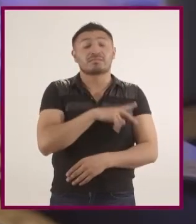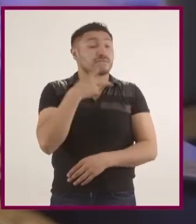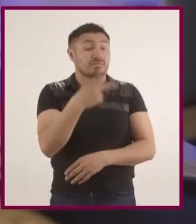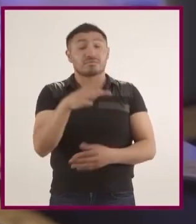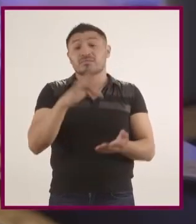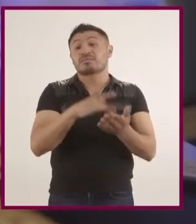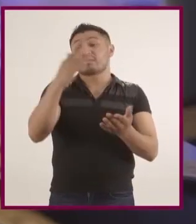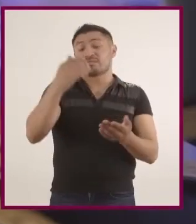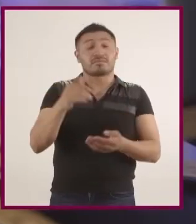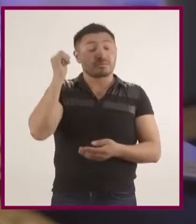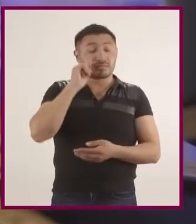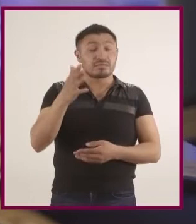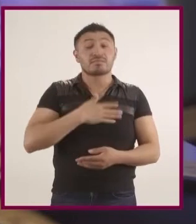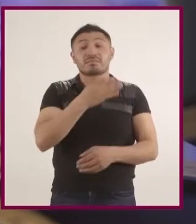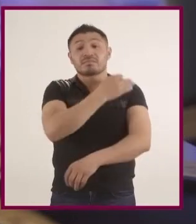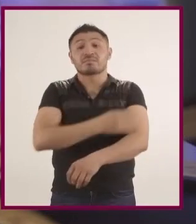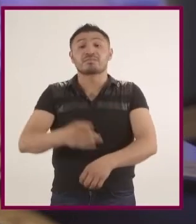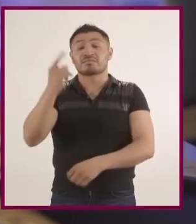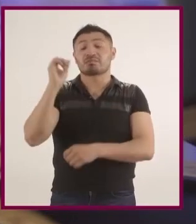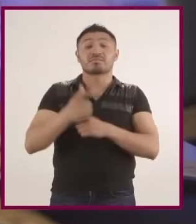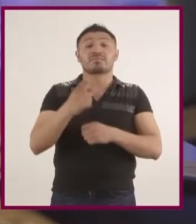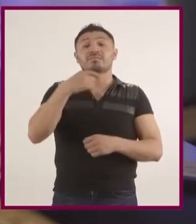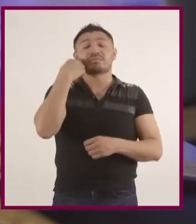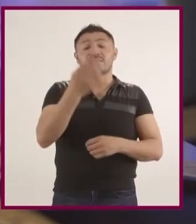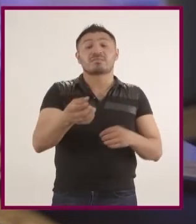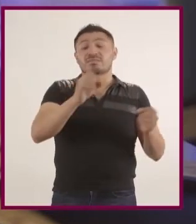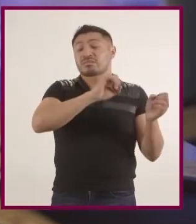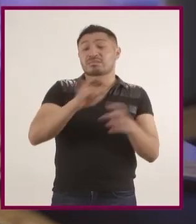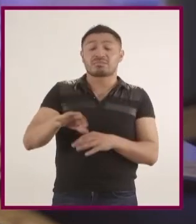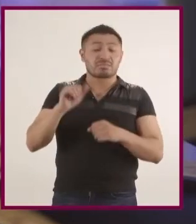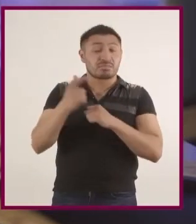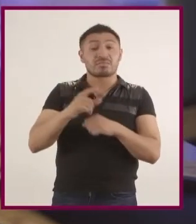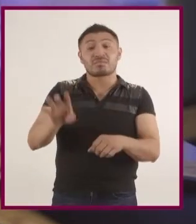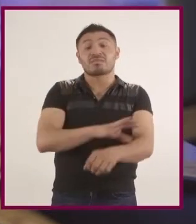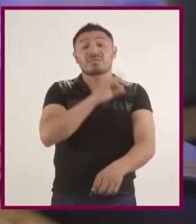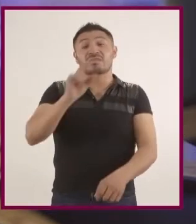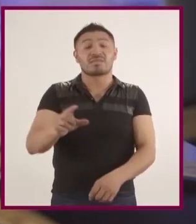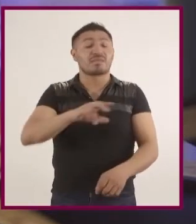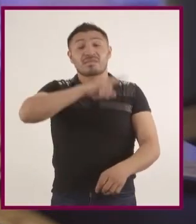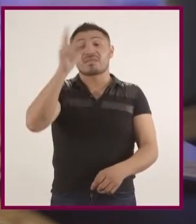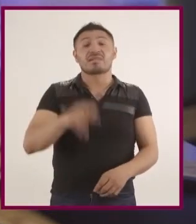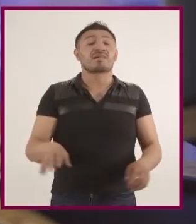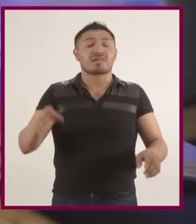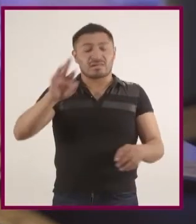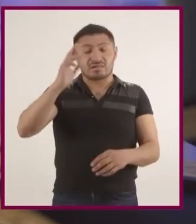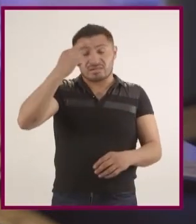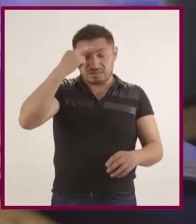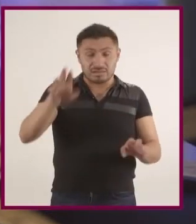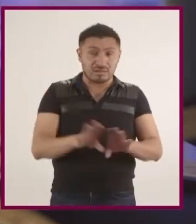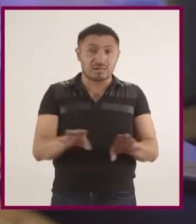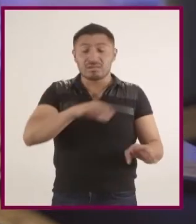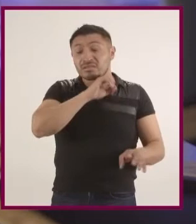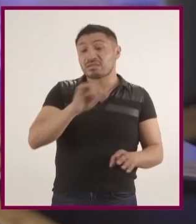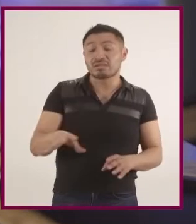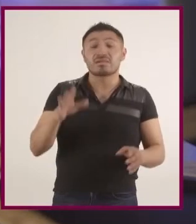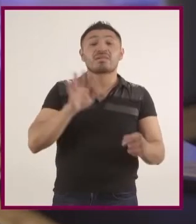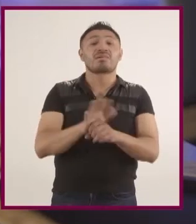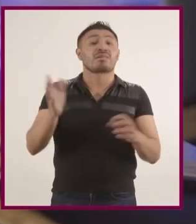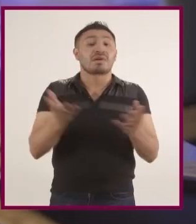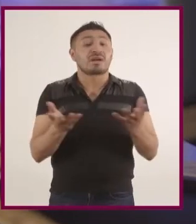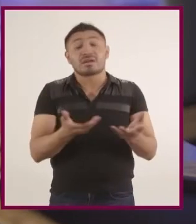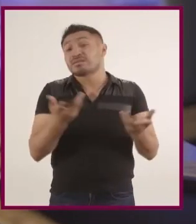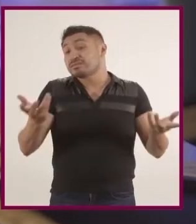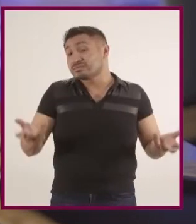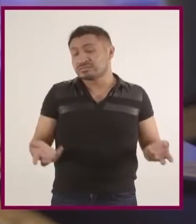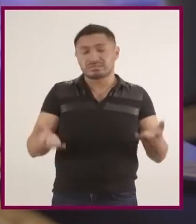siempre pasa con mi familia que cuando alguien quiere desechar una pila nunca tenemos la certeza de cómo se debe tirar la basura o de qué debemos hacer con